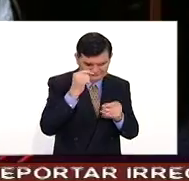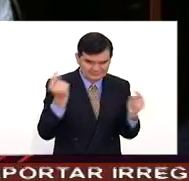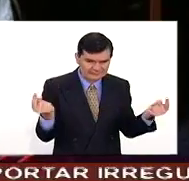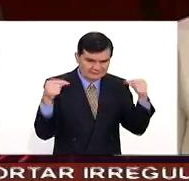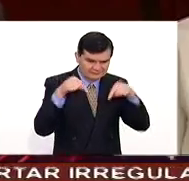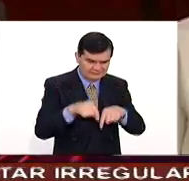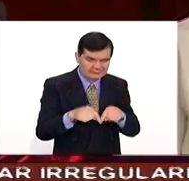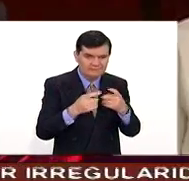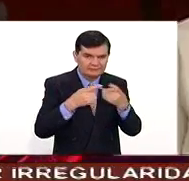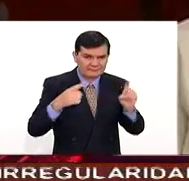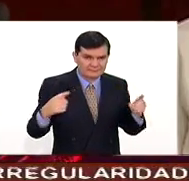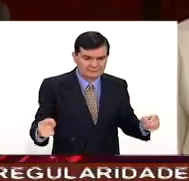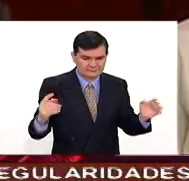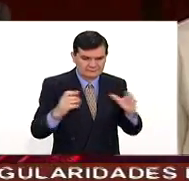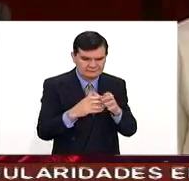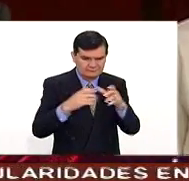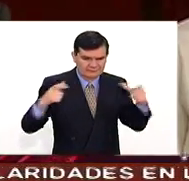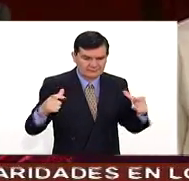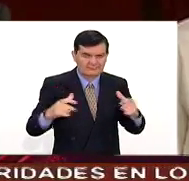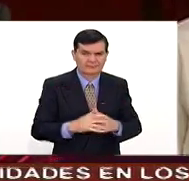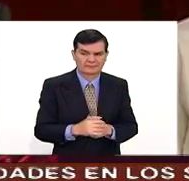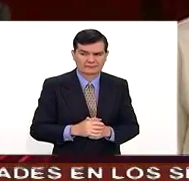el desarrollo y el crecimiento.